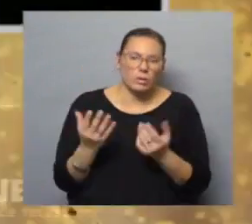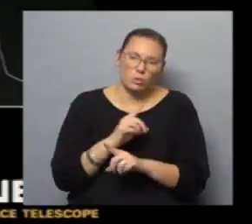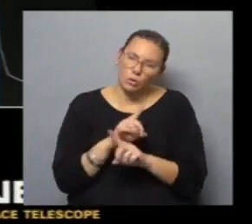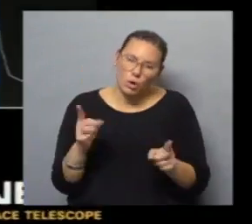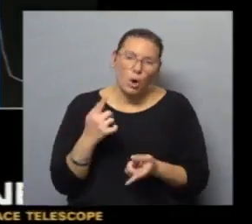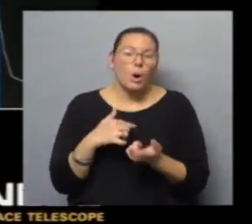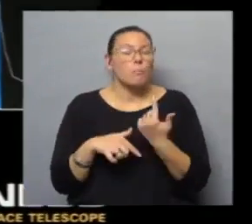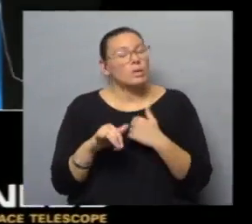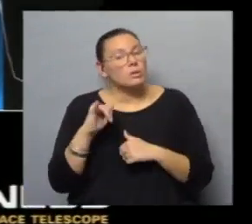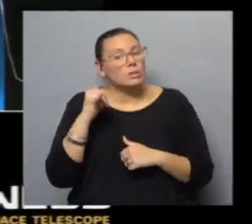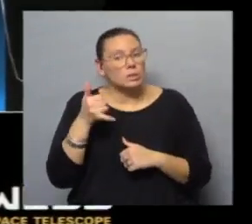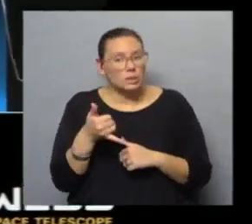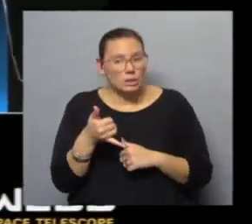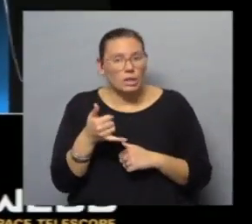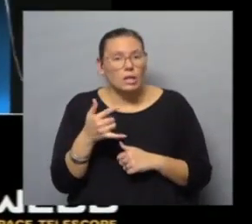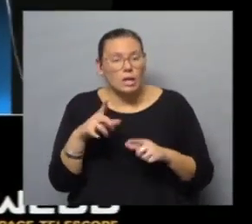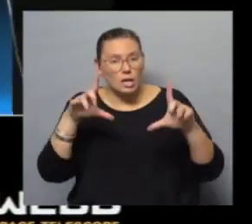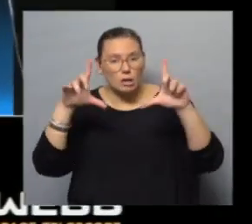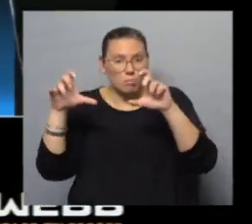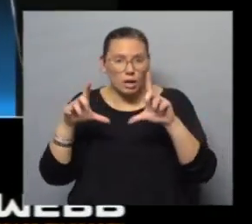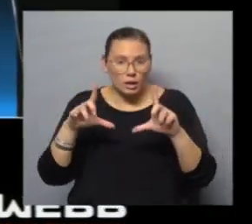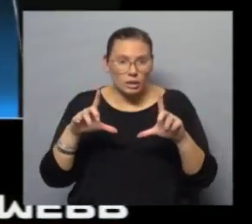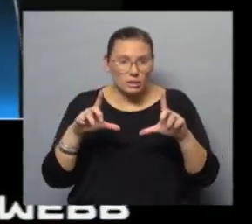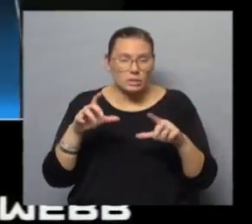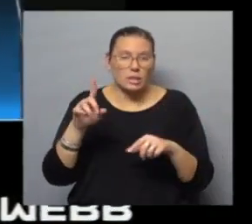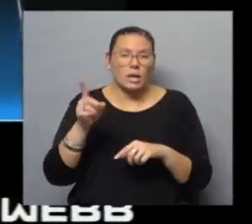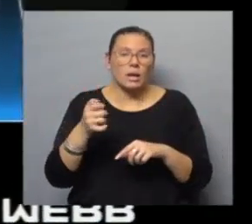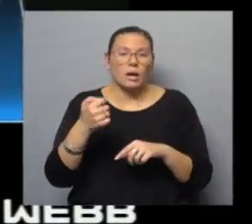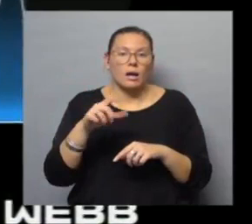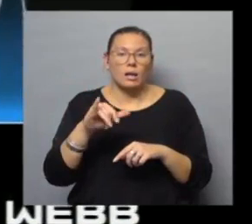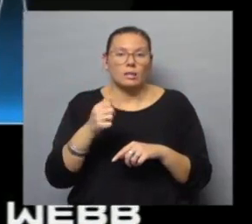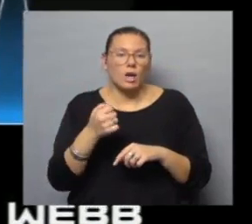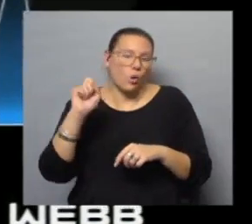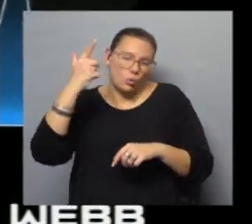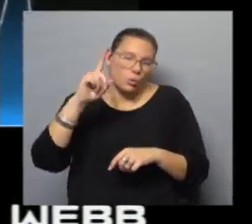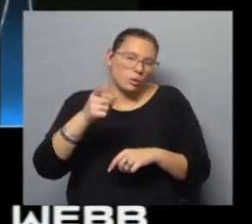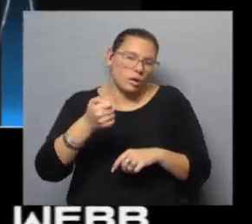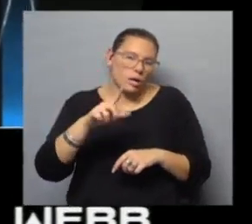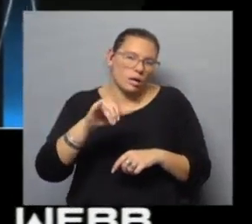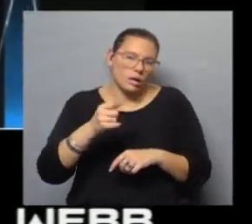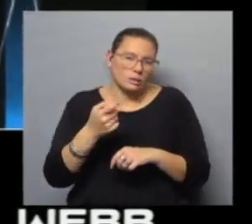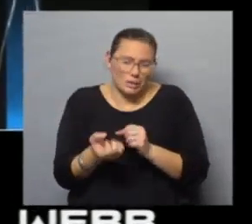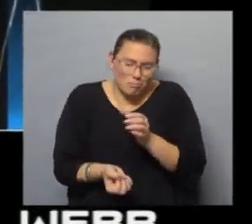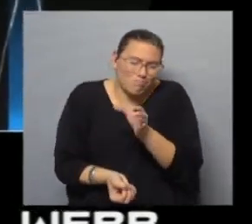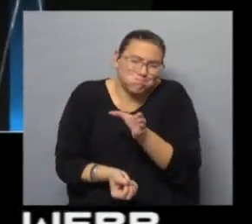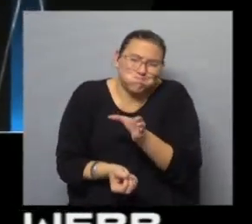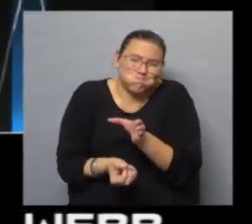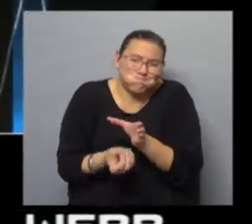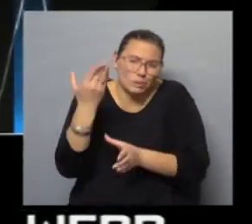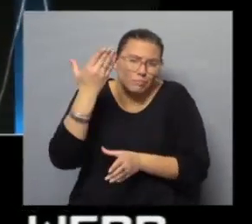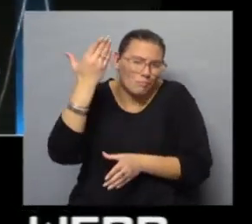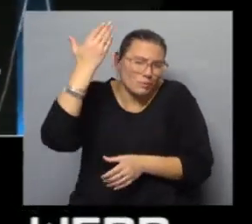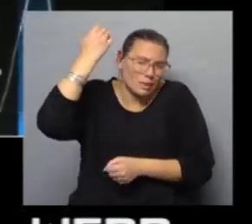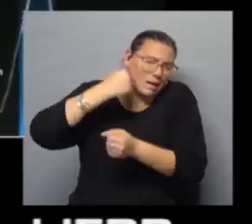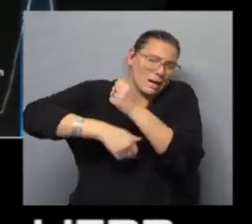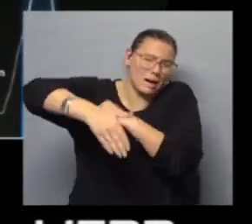estamos obteniendo imágenes de galaxias, o luz de galaxias, que se formaron muy temprano en el universo.